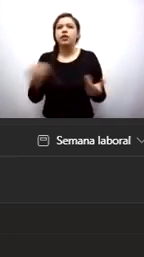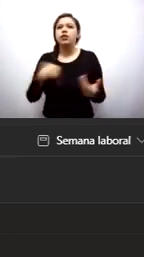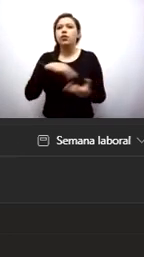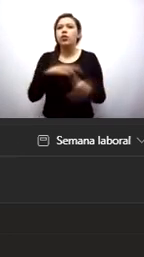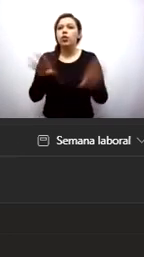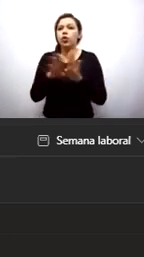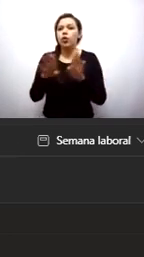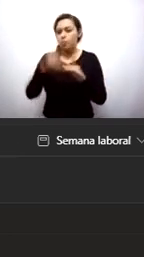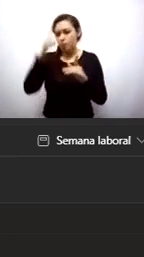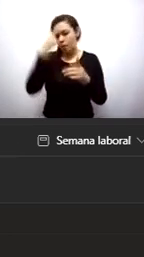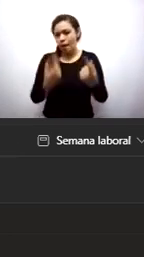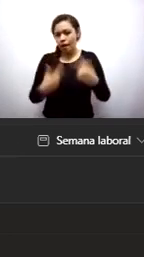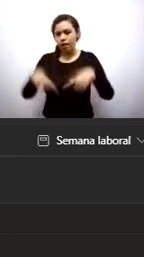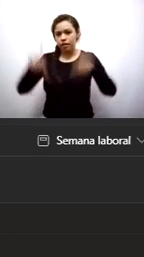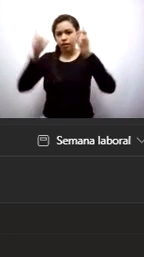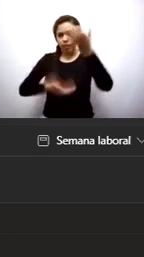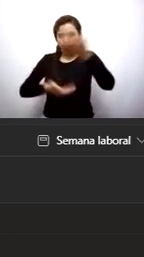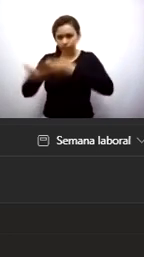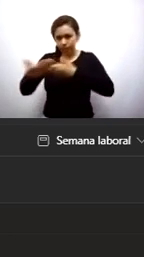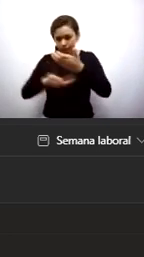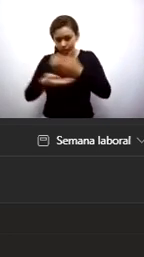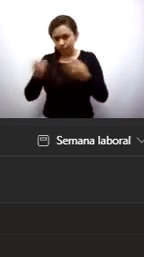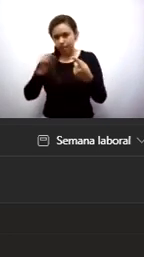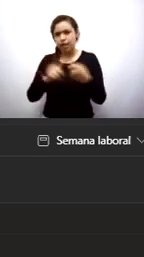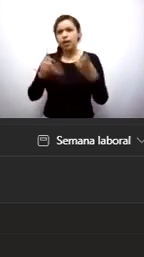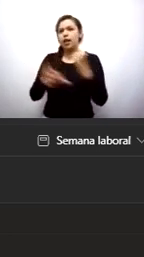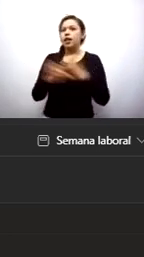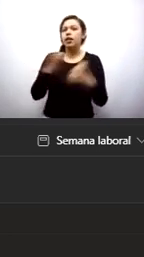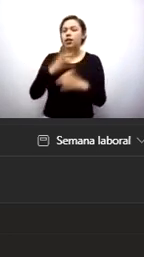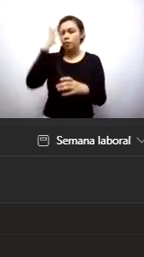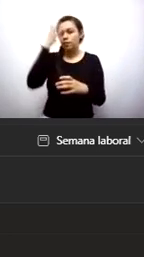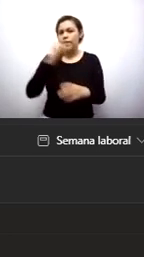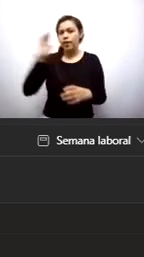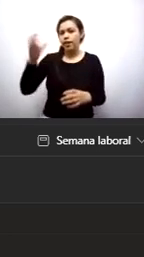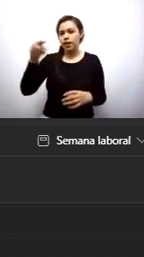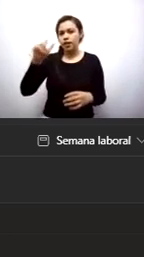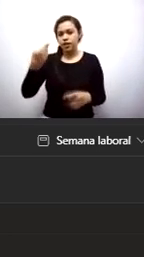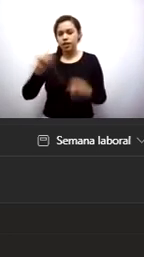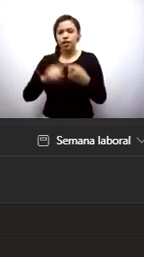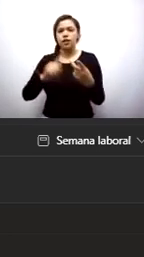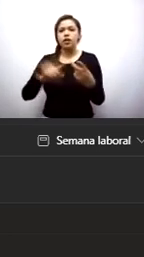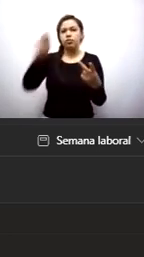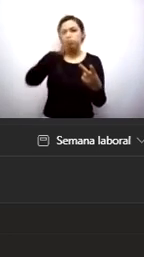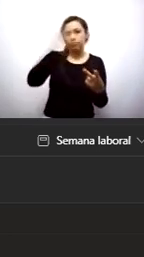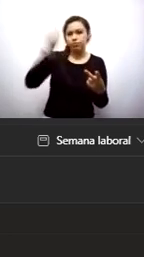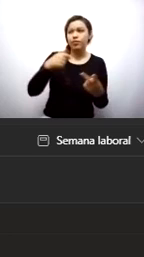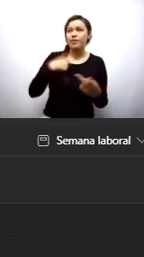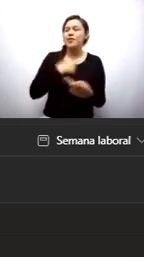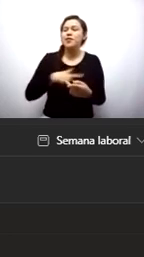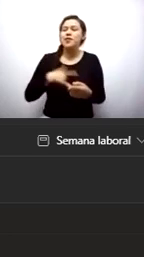la pantalla compartida, las bondades que les comento del chat y la pizarra. Me hubiera encantado de verdad poder